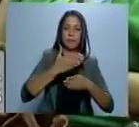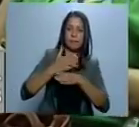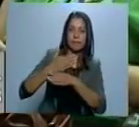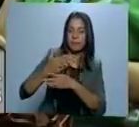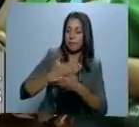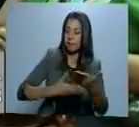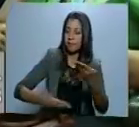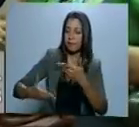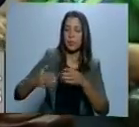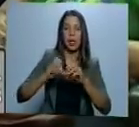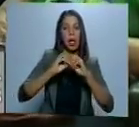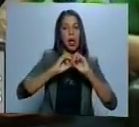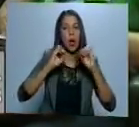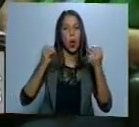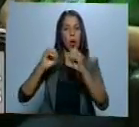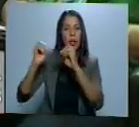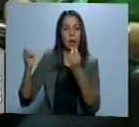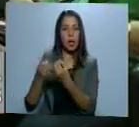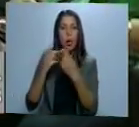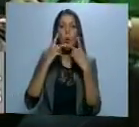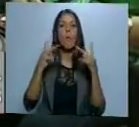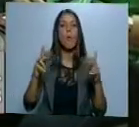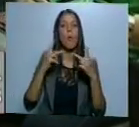los poderes públicos constituidos.